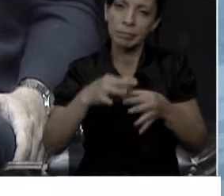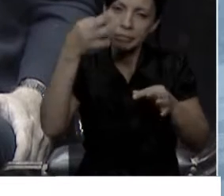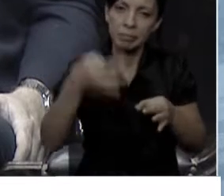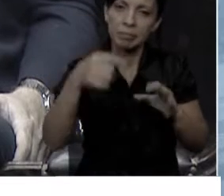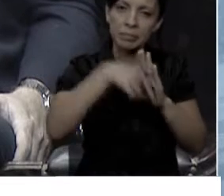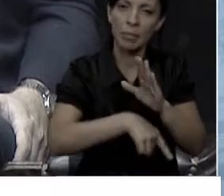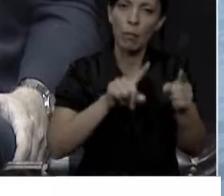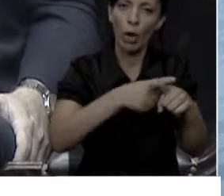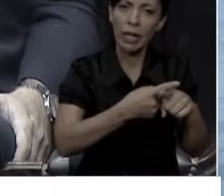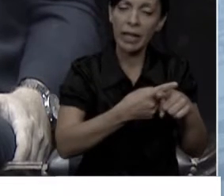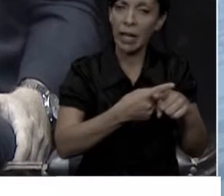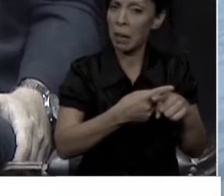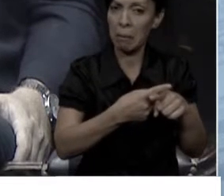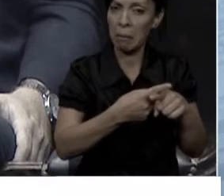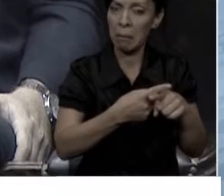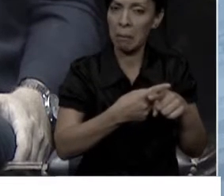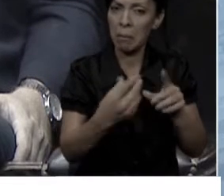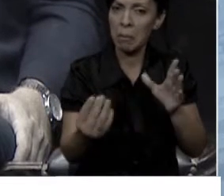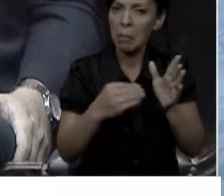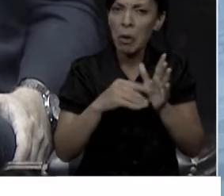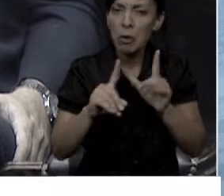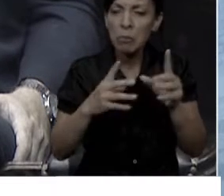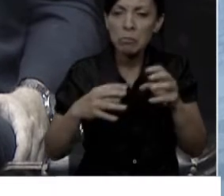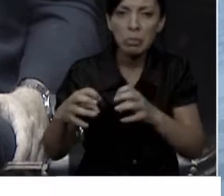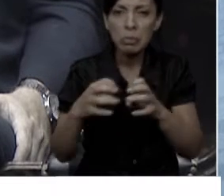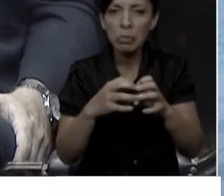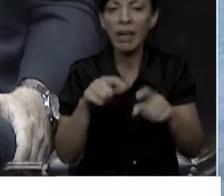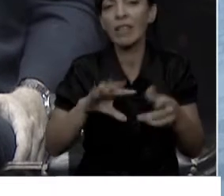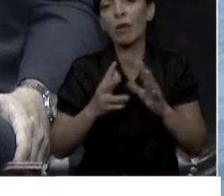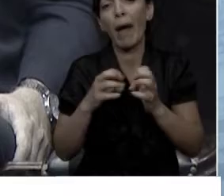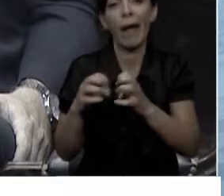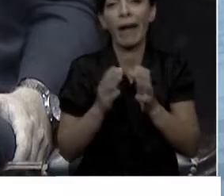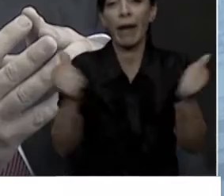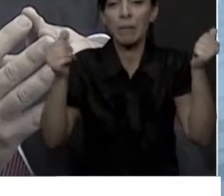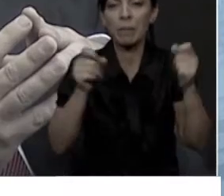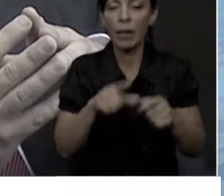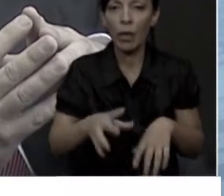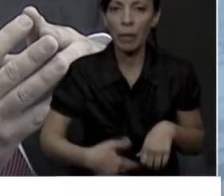estado tan presente en esta discusión express del aborto.